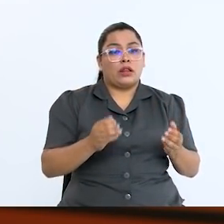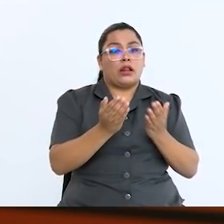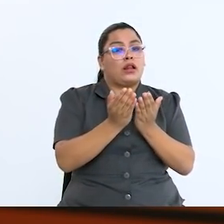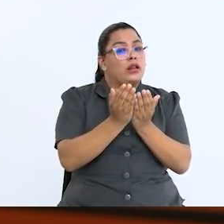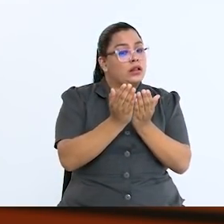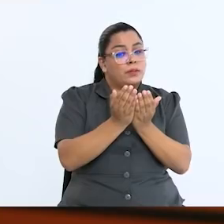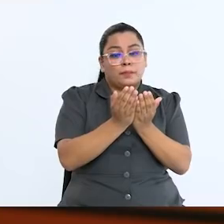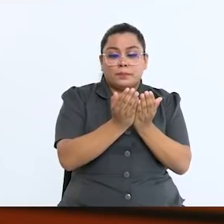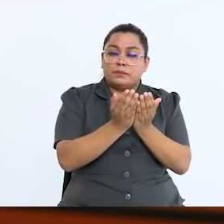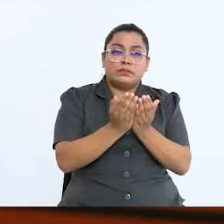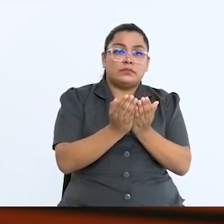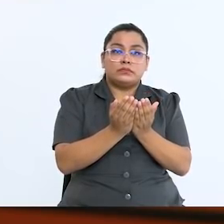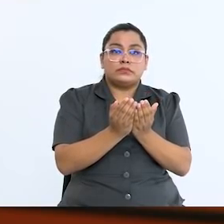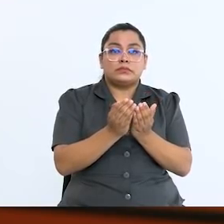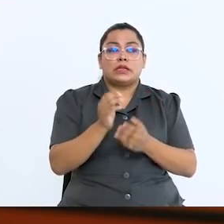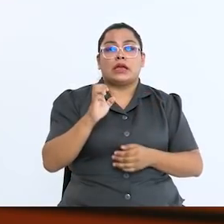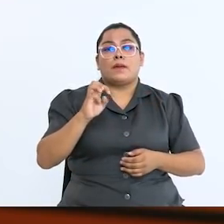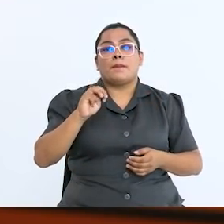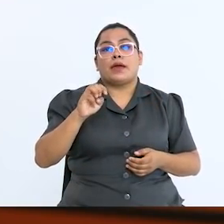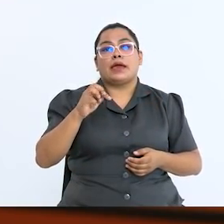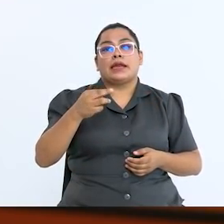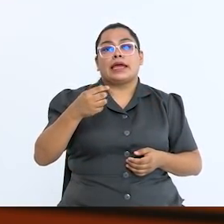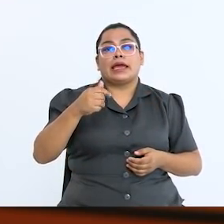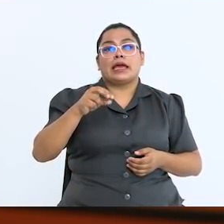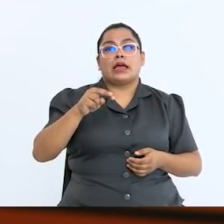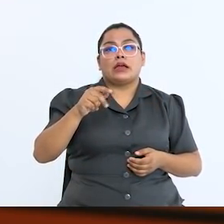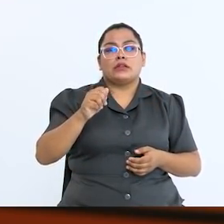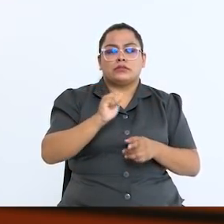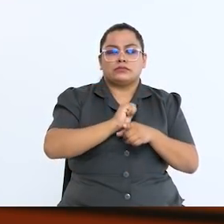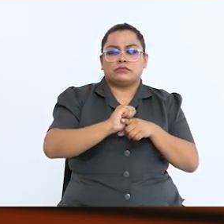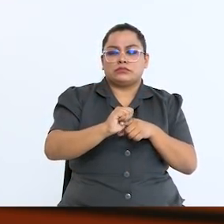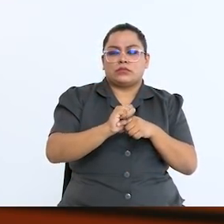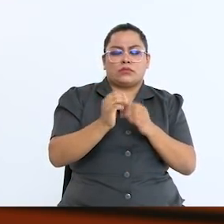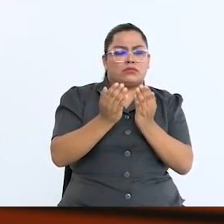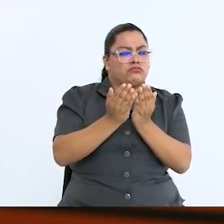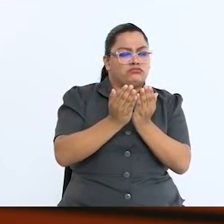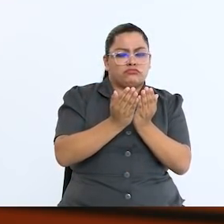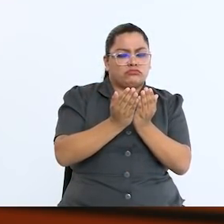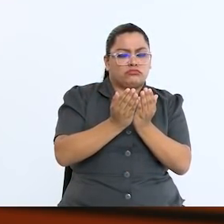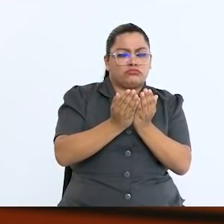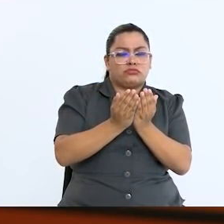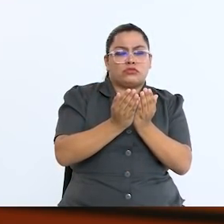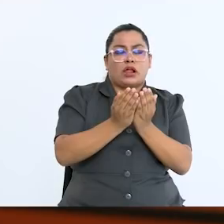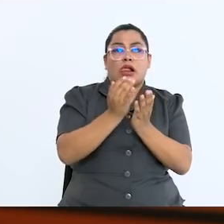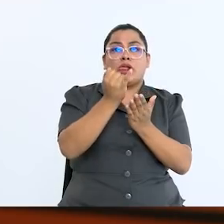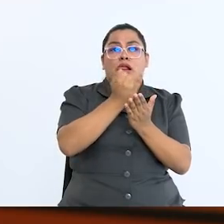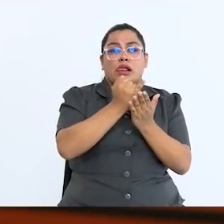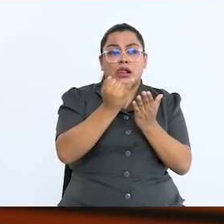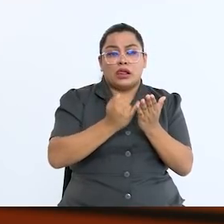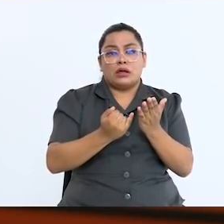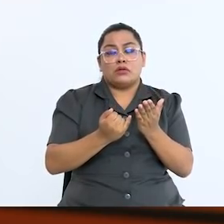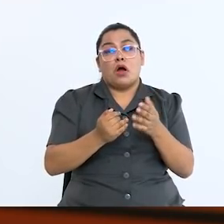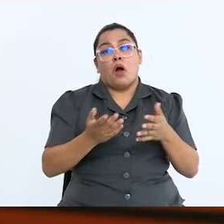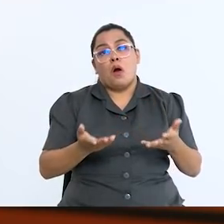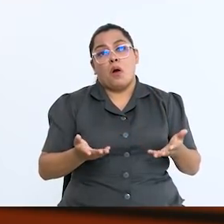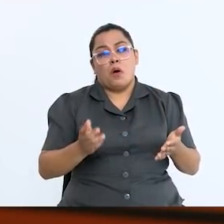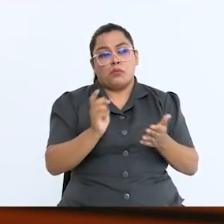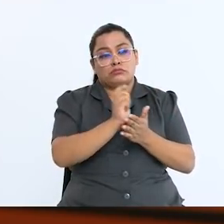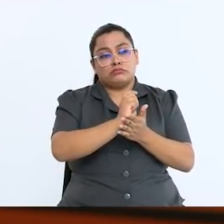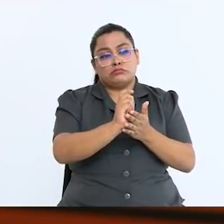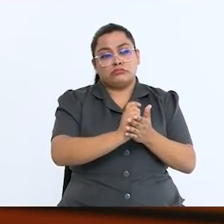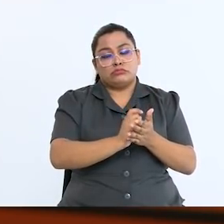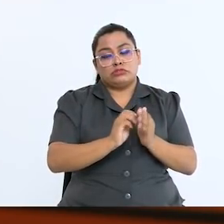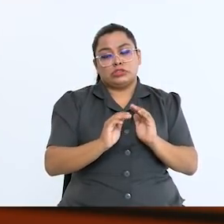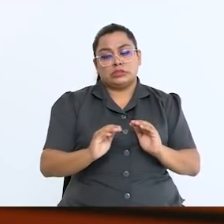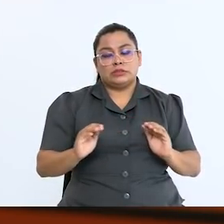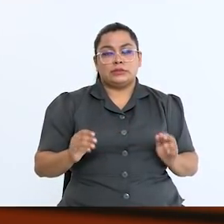puedan hacer una lectura emergente, hay ejercicios de lectura logográfica y también de escritura